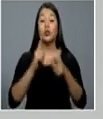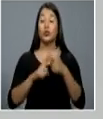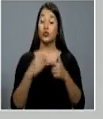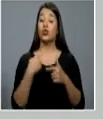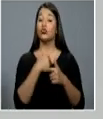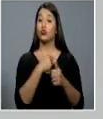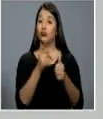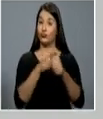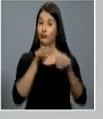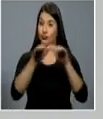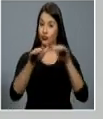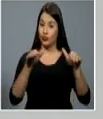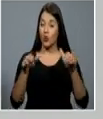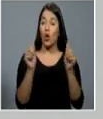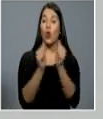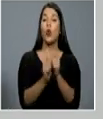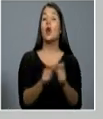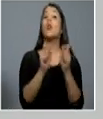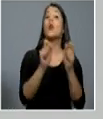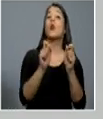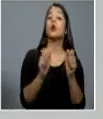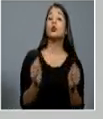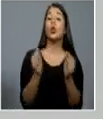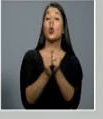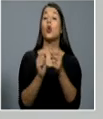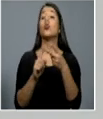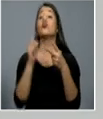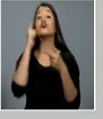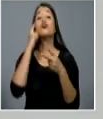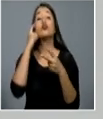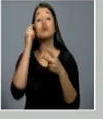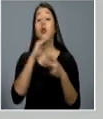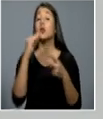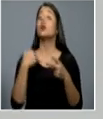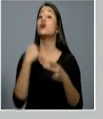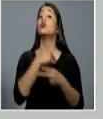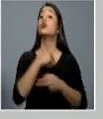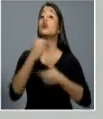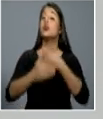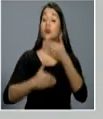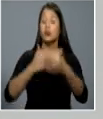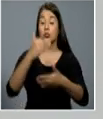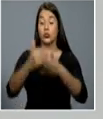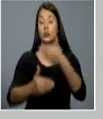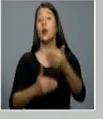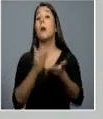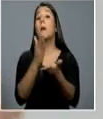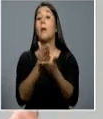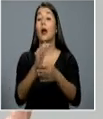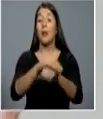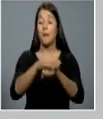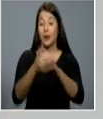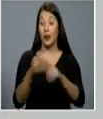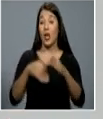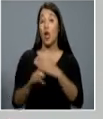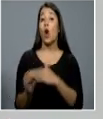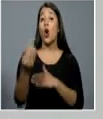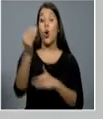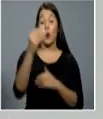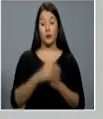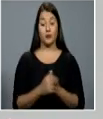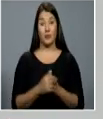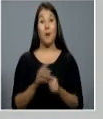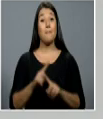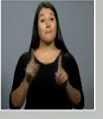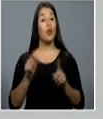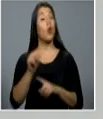a través de la educación, a través de la concientización, ir progresivamente reduciendo el embarazo en adolescentes. Pero hay otros temas. En